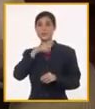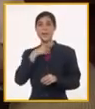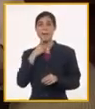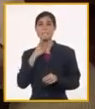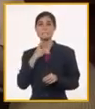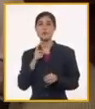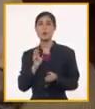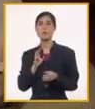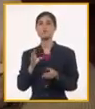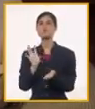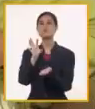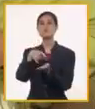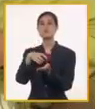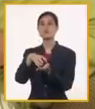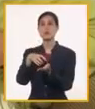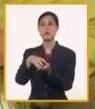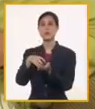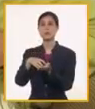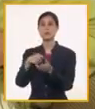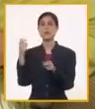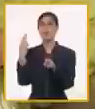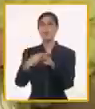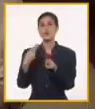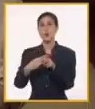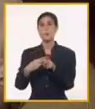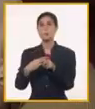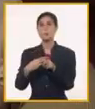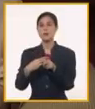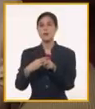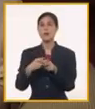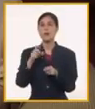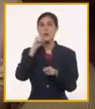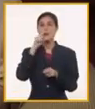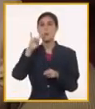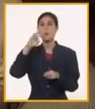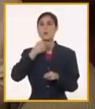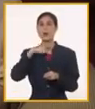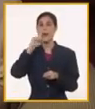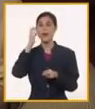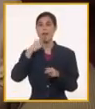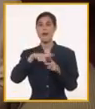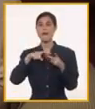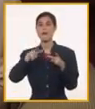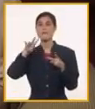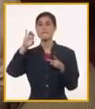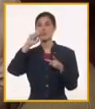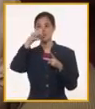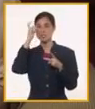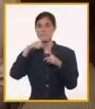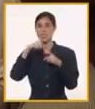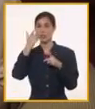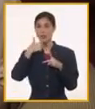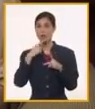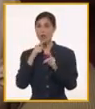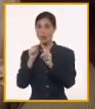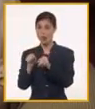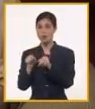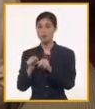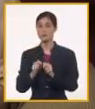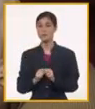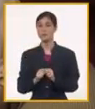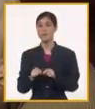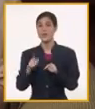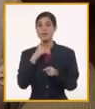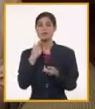Buenavista muy cerca de donde estaba el antiguo campo de aviación de Colombia. Y ese era un